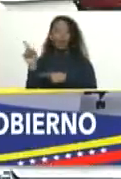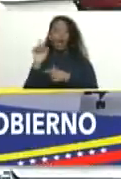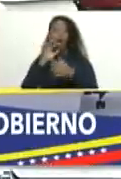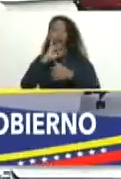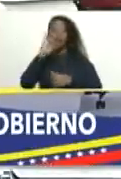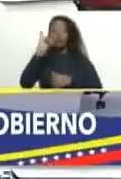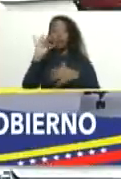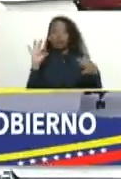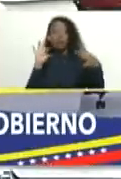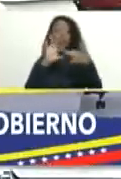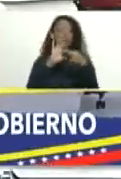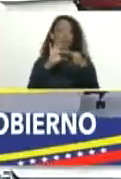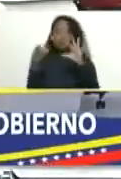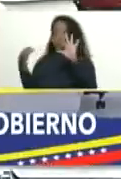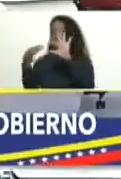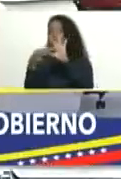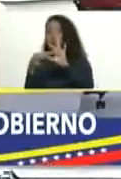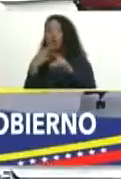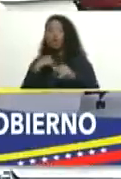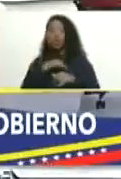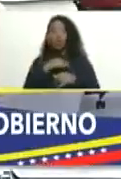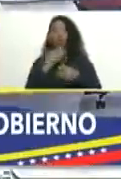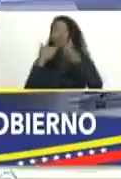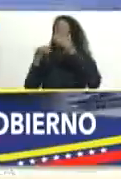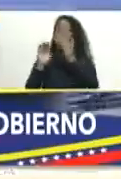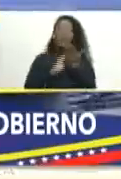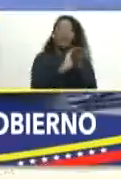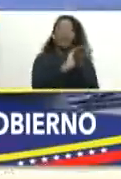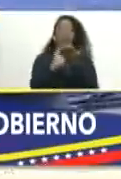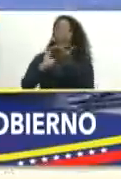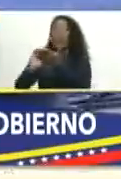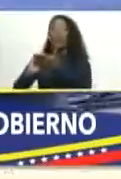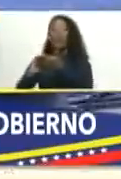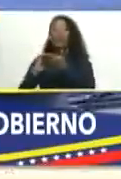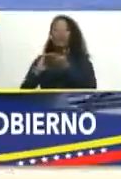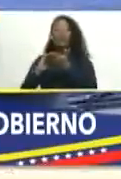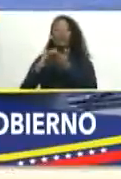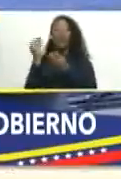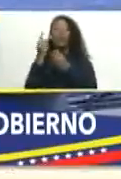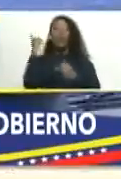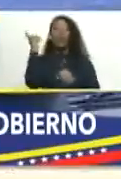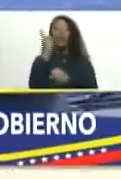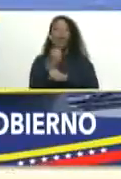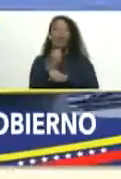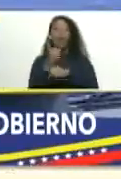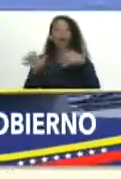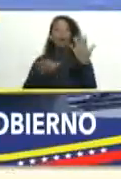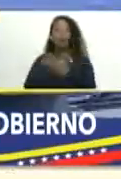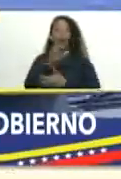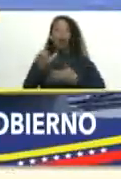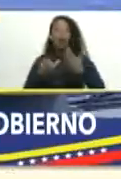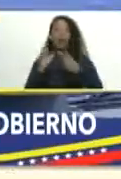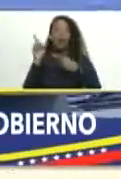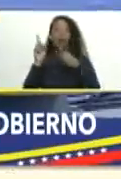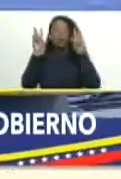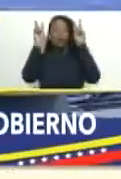se van articulando, y nosotros, bueno, vamos presentando, como debe ser, una metodología. Han surgido cosas